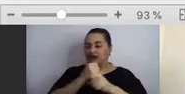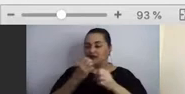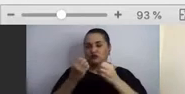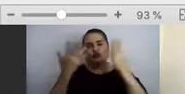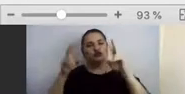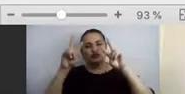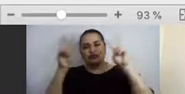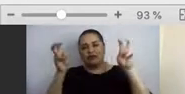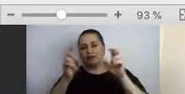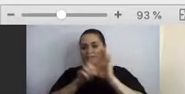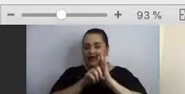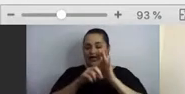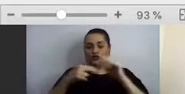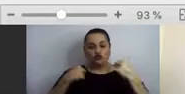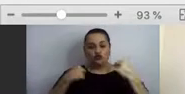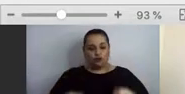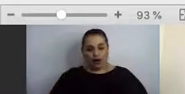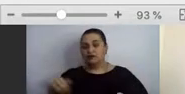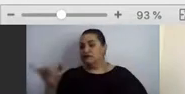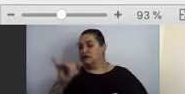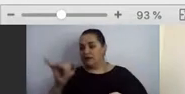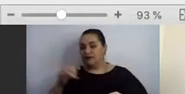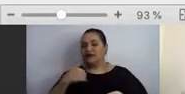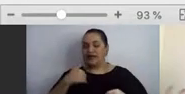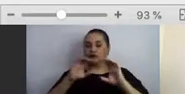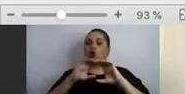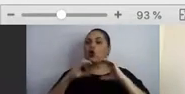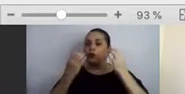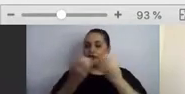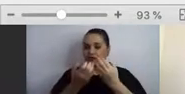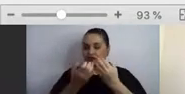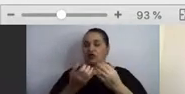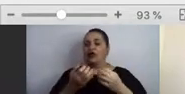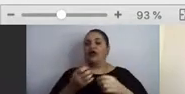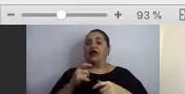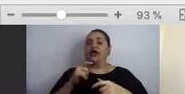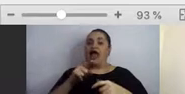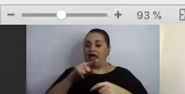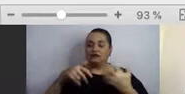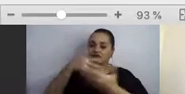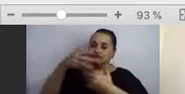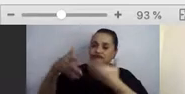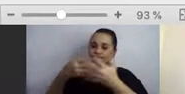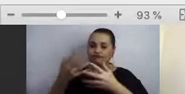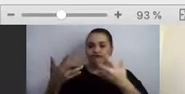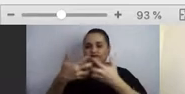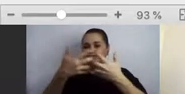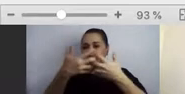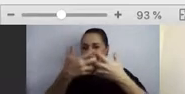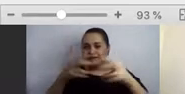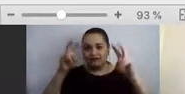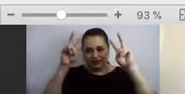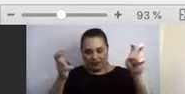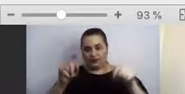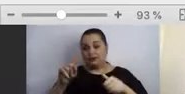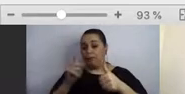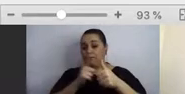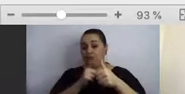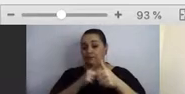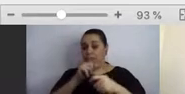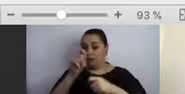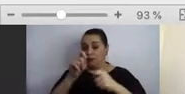humanos, pero también tenemos a la Comisión, entonces ahí pues se entremezclan muchos temas. Como primer punto, vamos